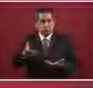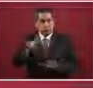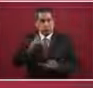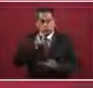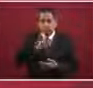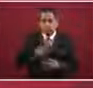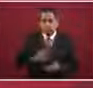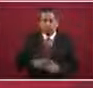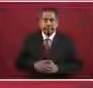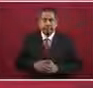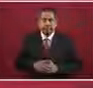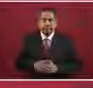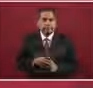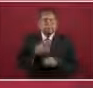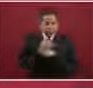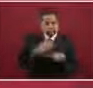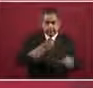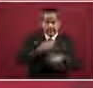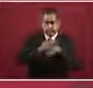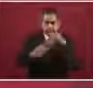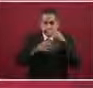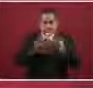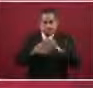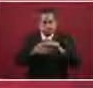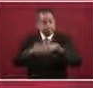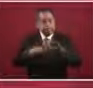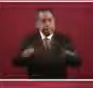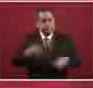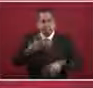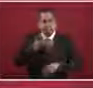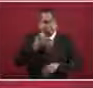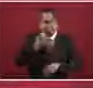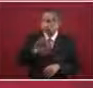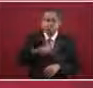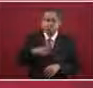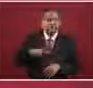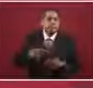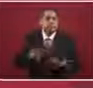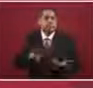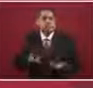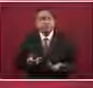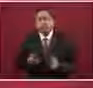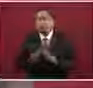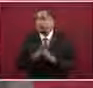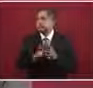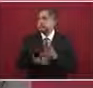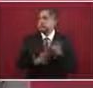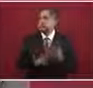se informe bien y que haya